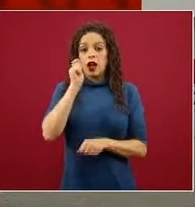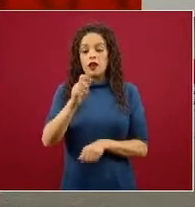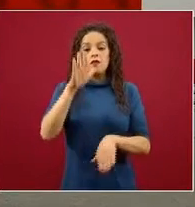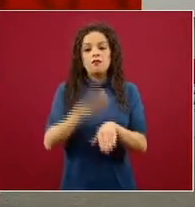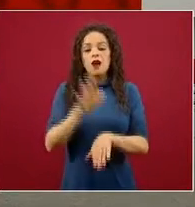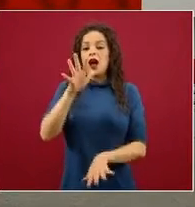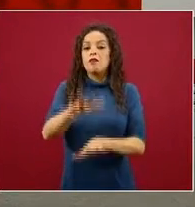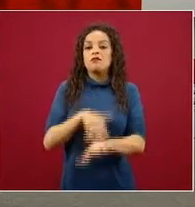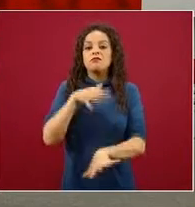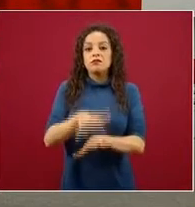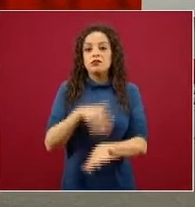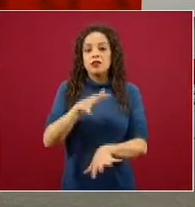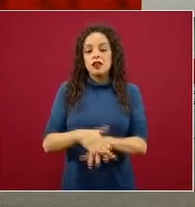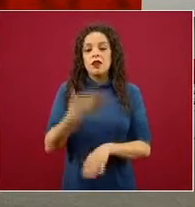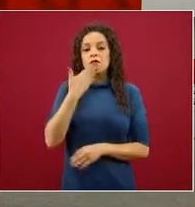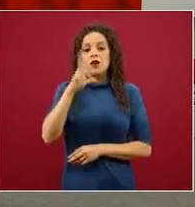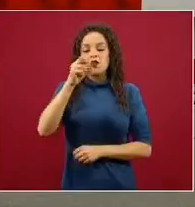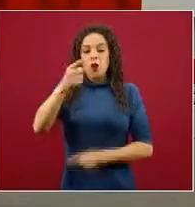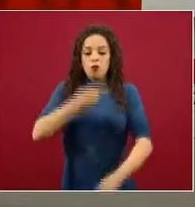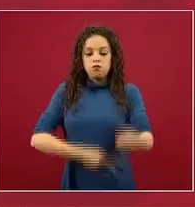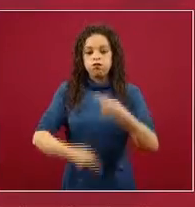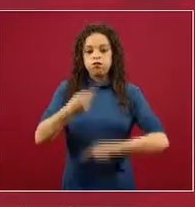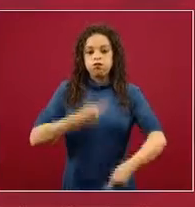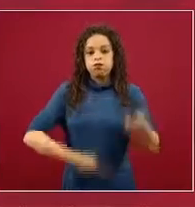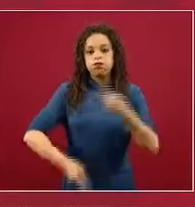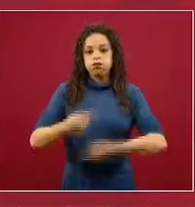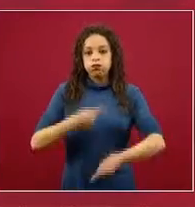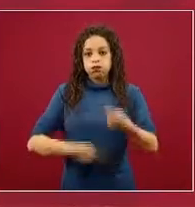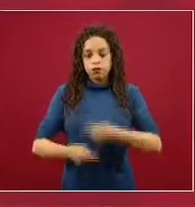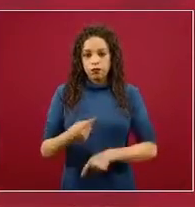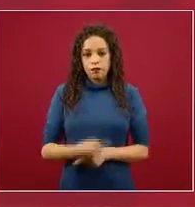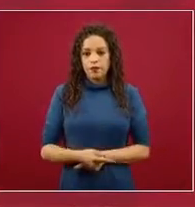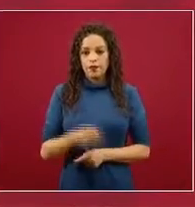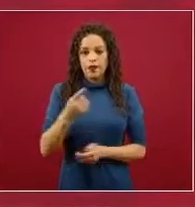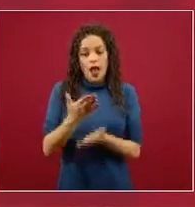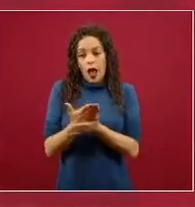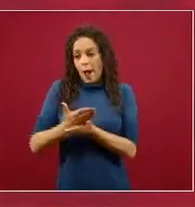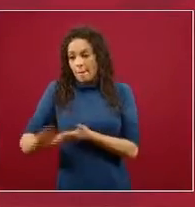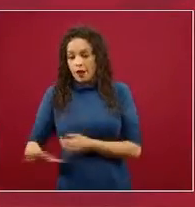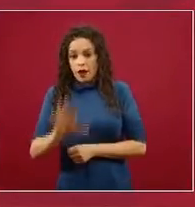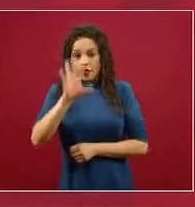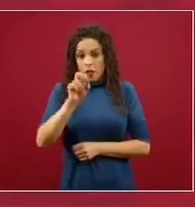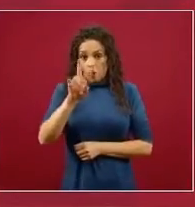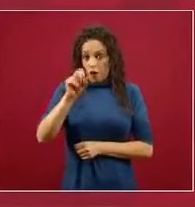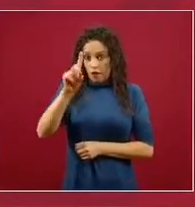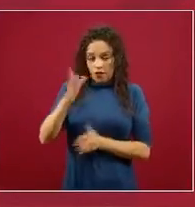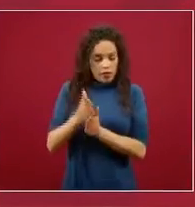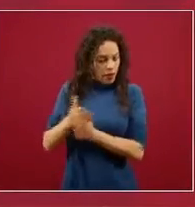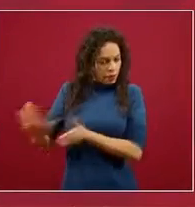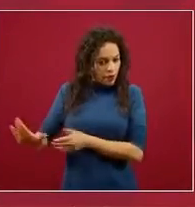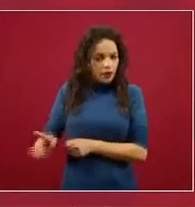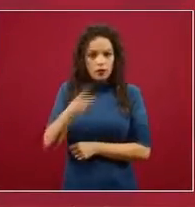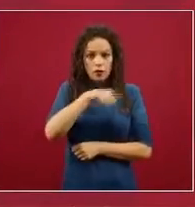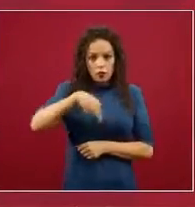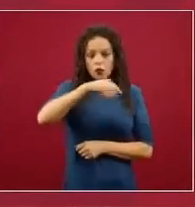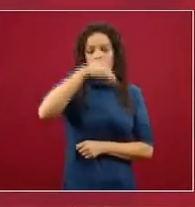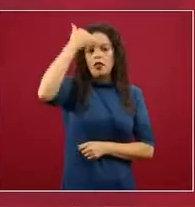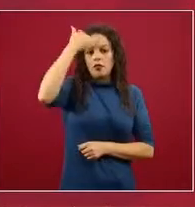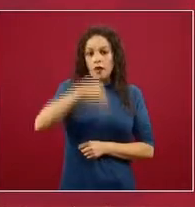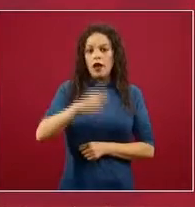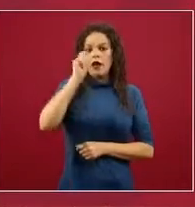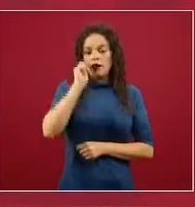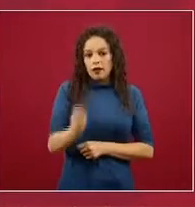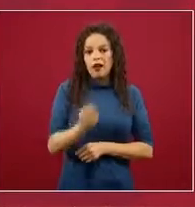pies. Y totalmente independiente de COVID, es muy conocido que existe un retraso en